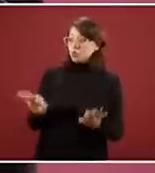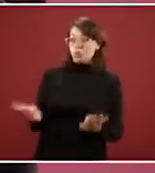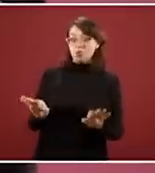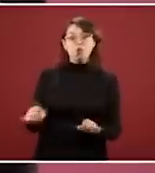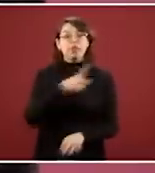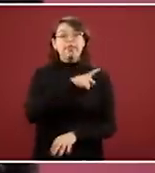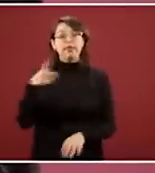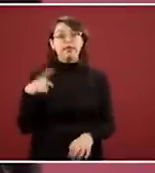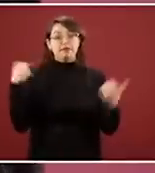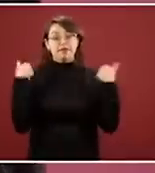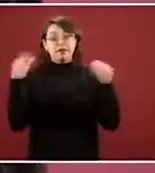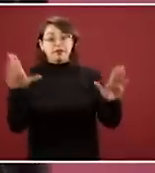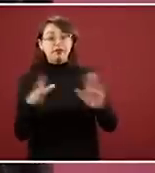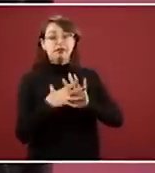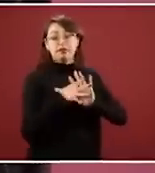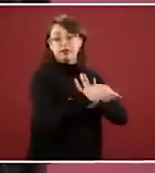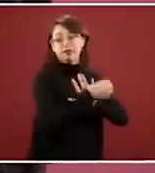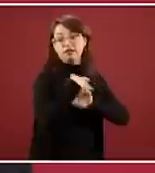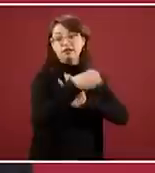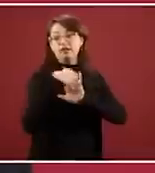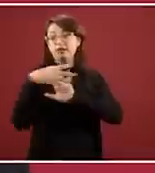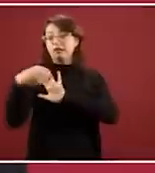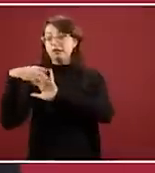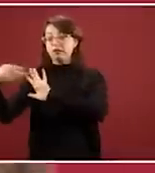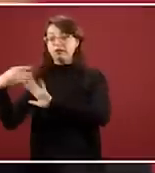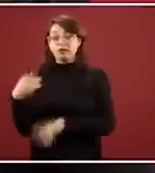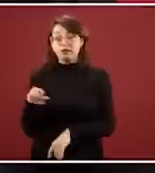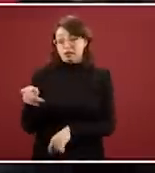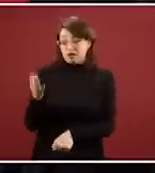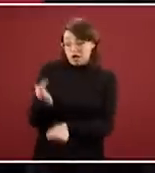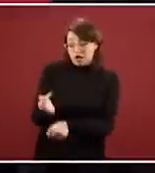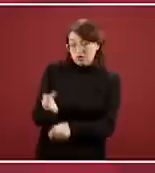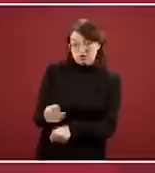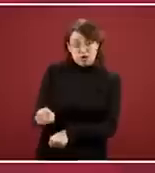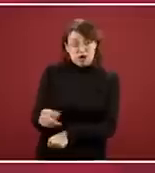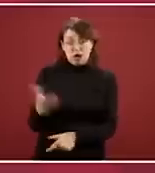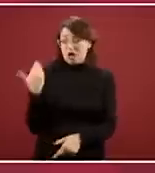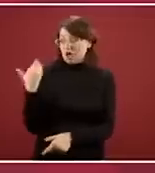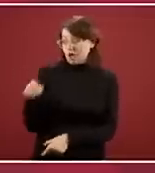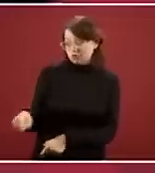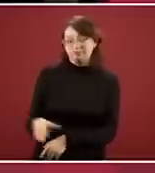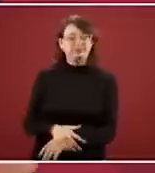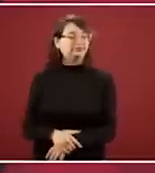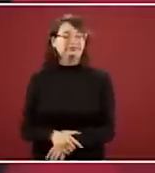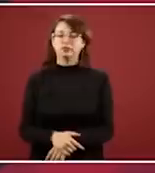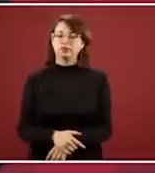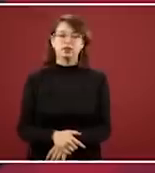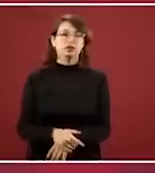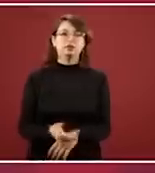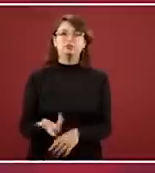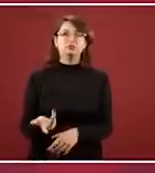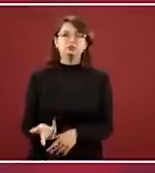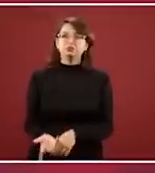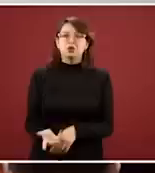No es de ahora. Eso se estableció hace dos o tres